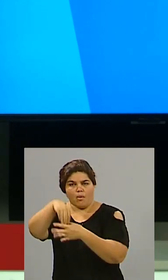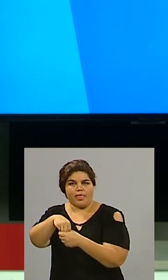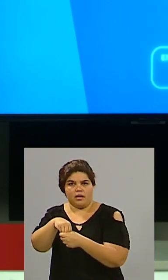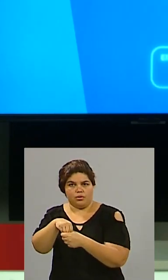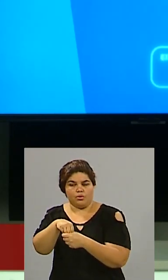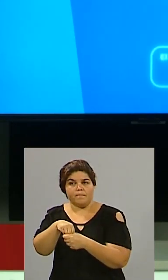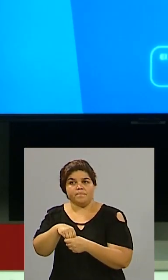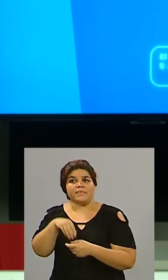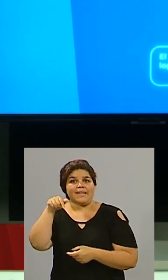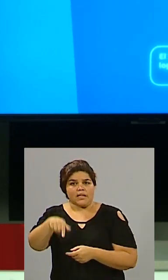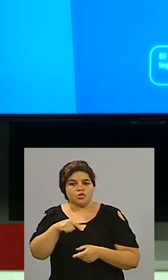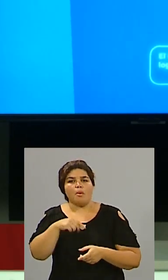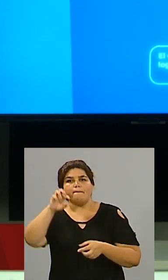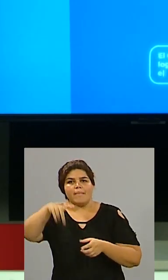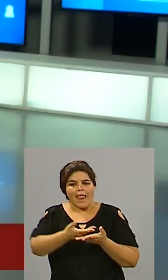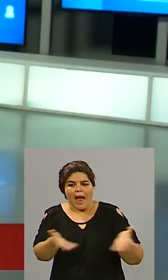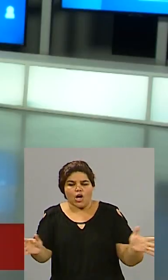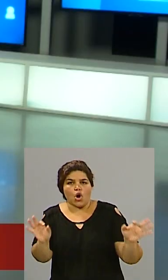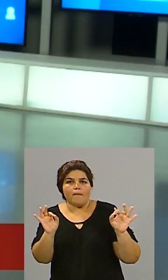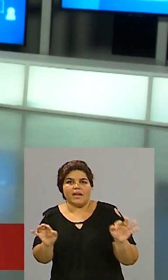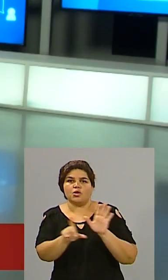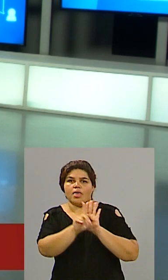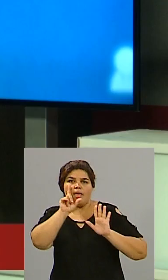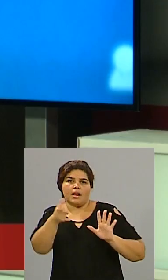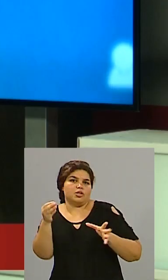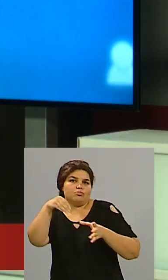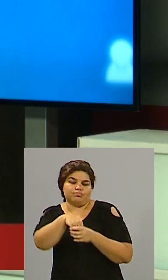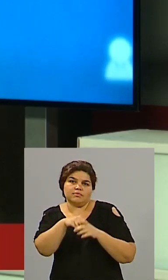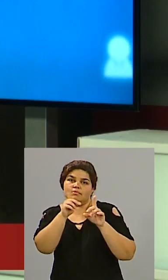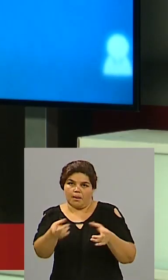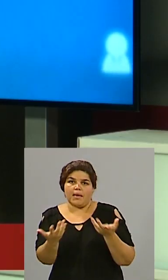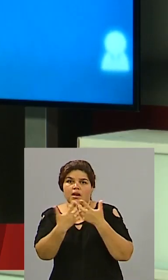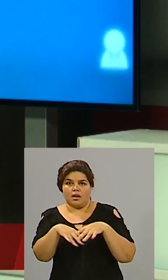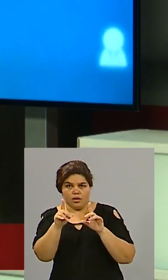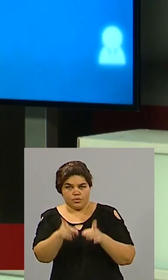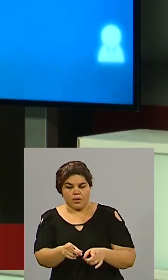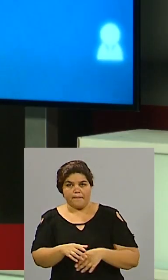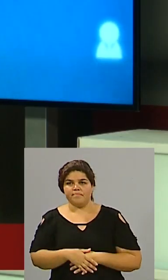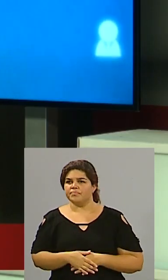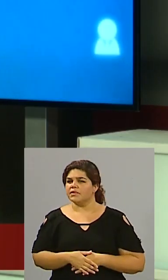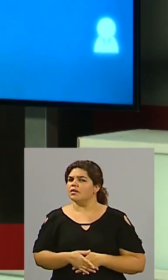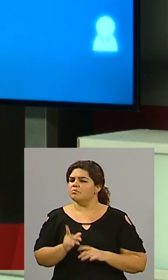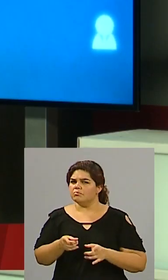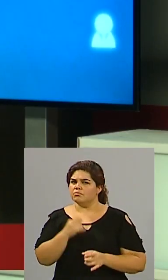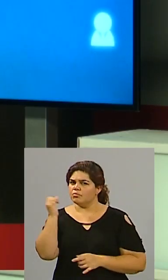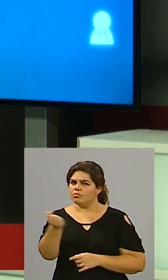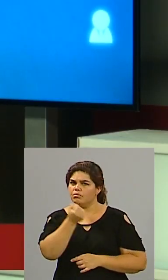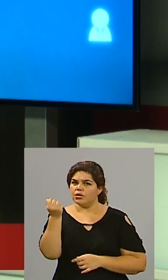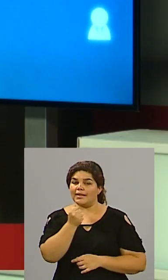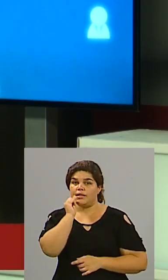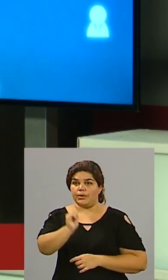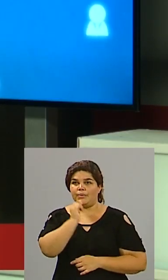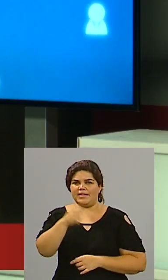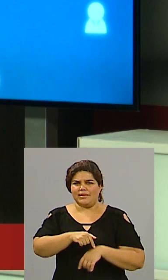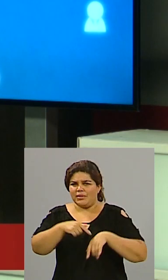estos delitos, ¿no? Bueno, no quiero dejar de mencionar esto, lamentablemente, que ha sucedido en los últimos días en la provincia de Mendoza. Tengo poco tiempo, pero